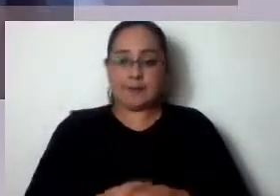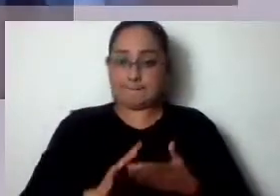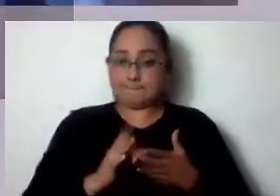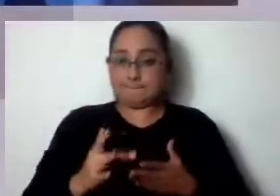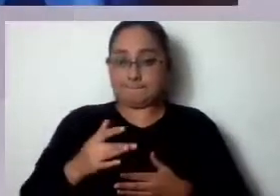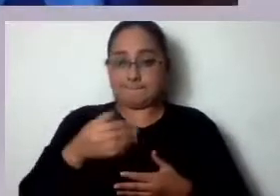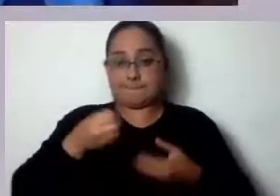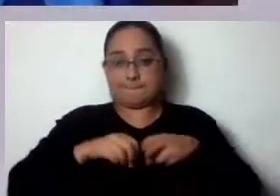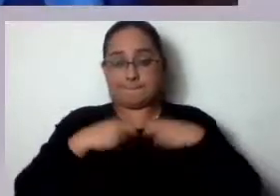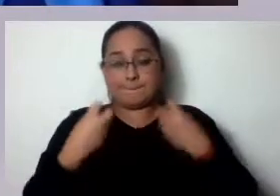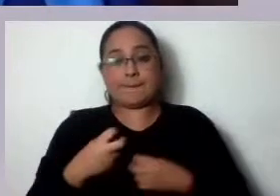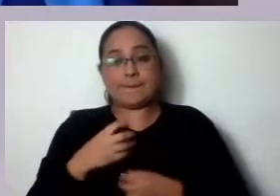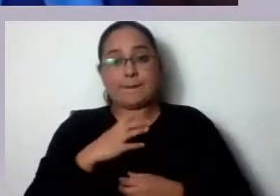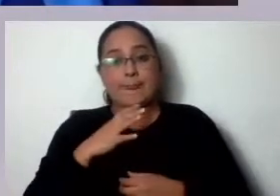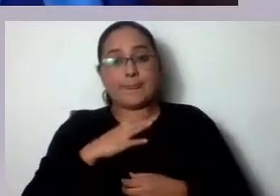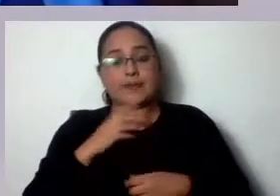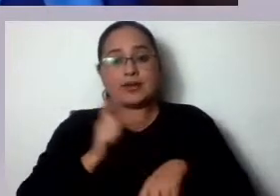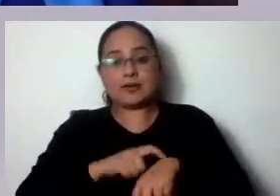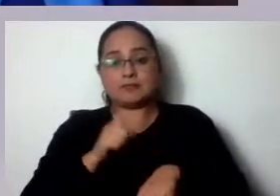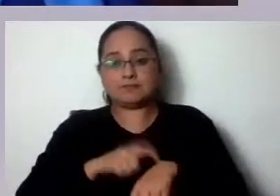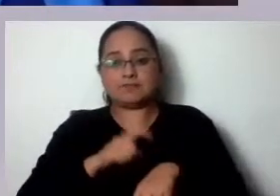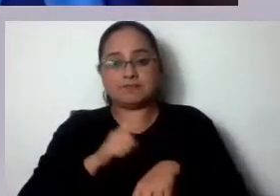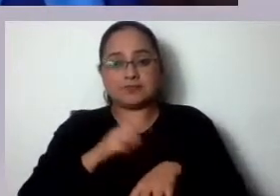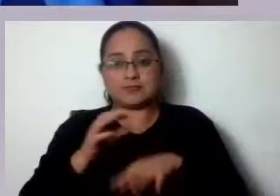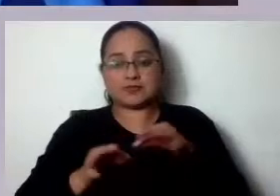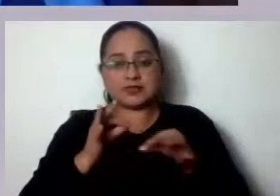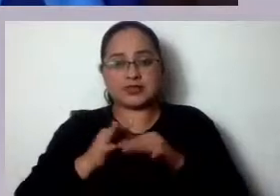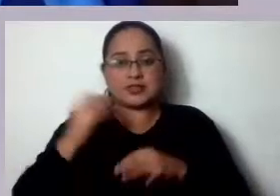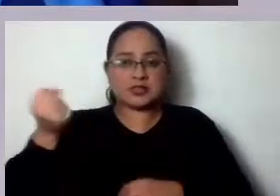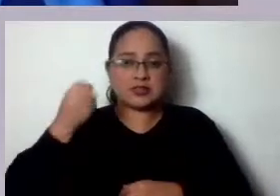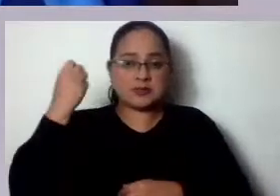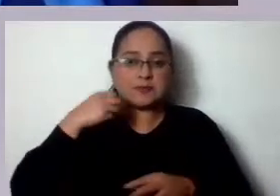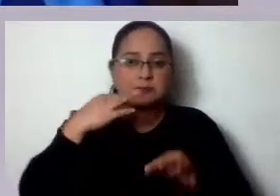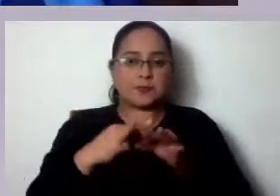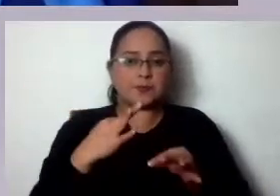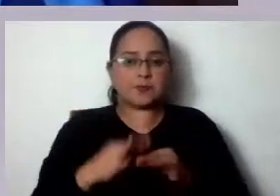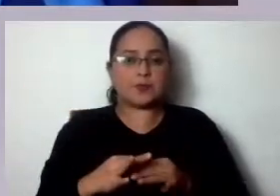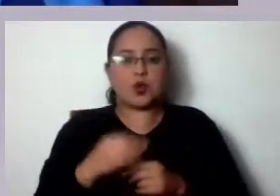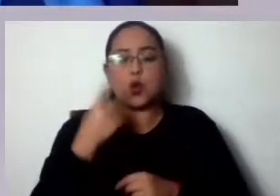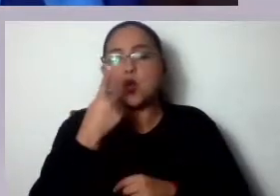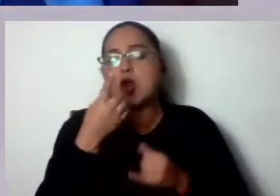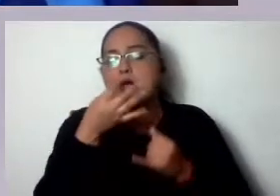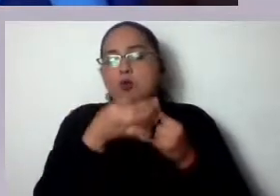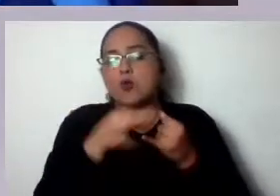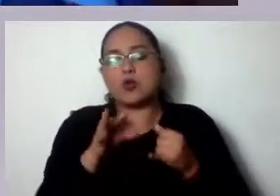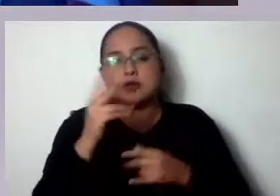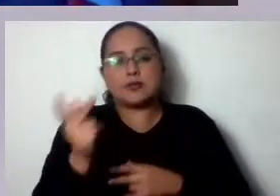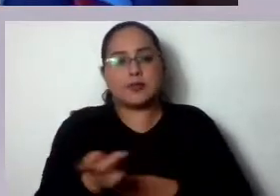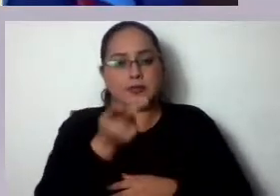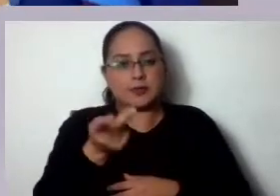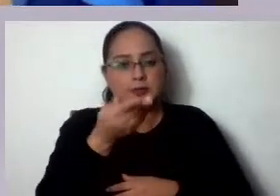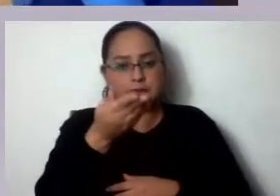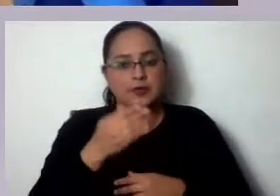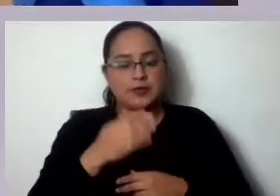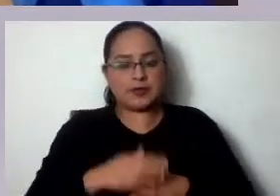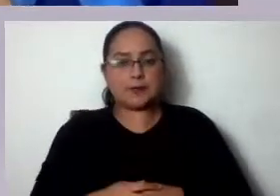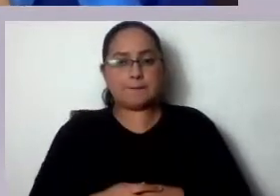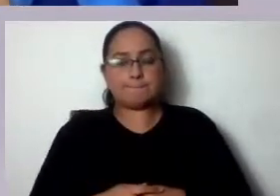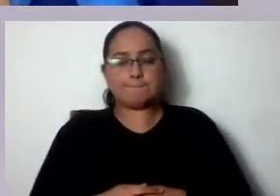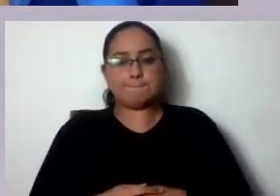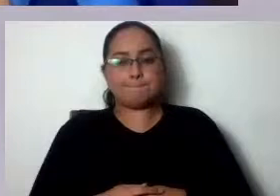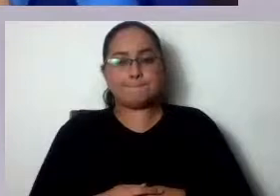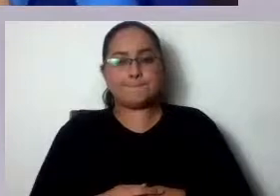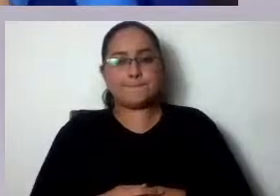tiempo de la de la exposición tenemos una última pregunta sería